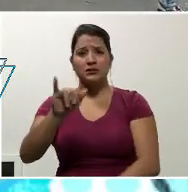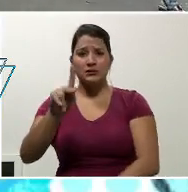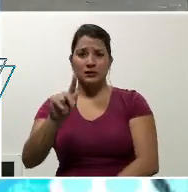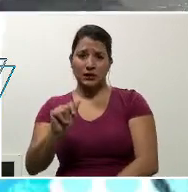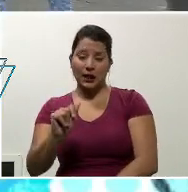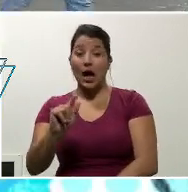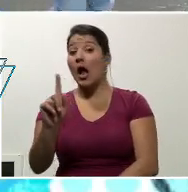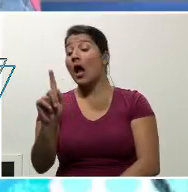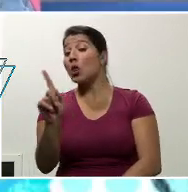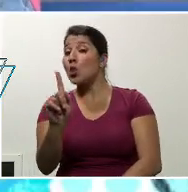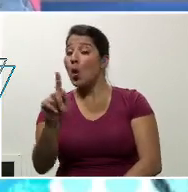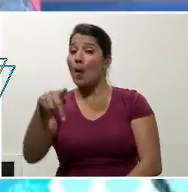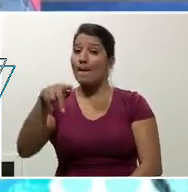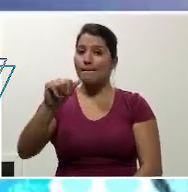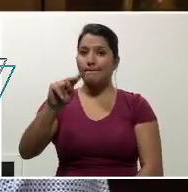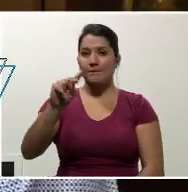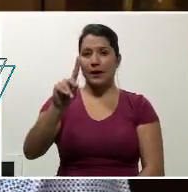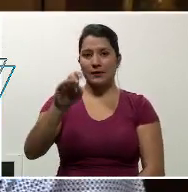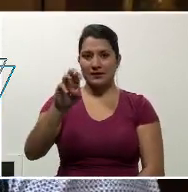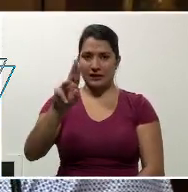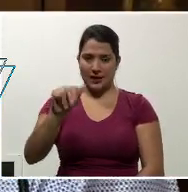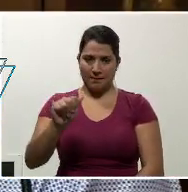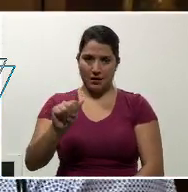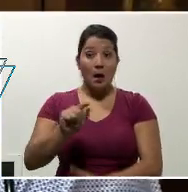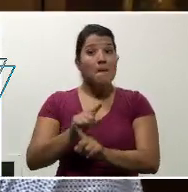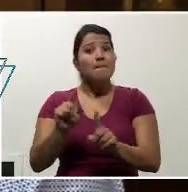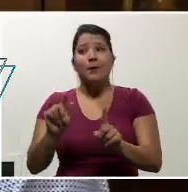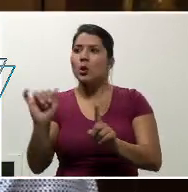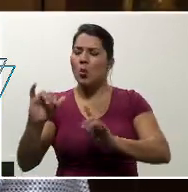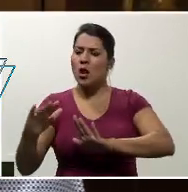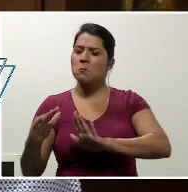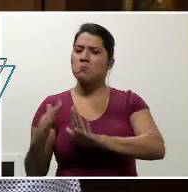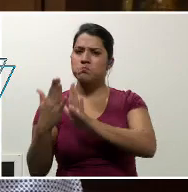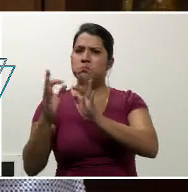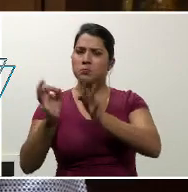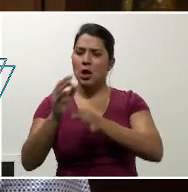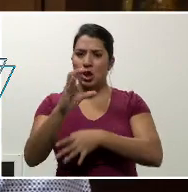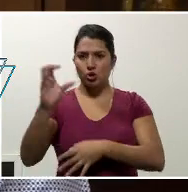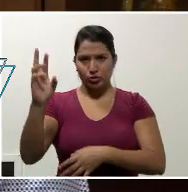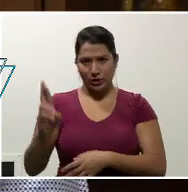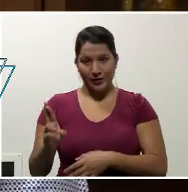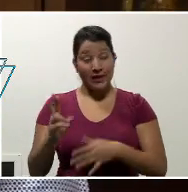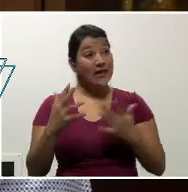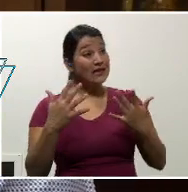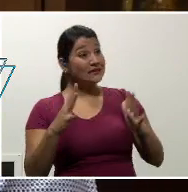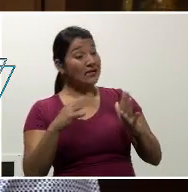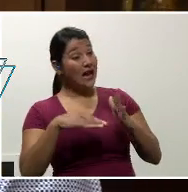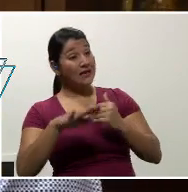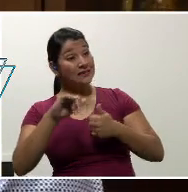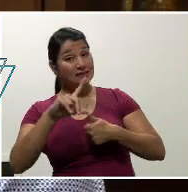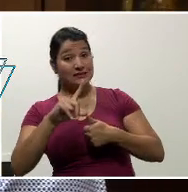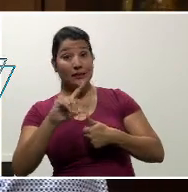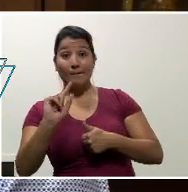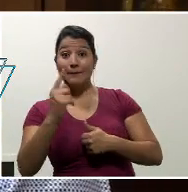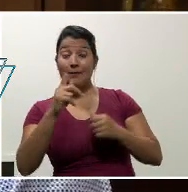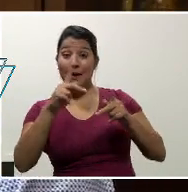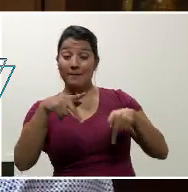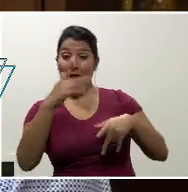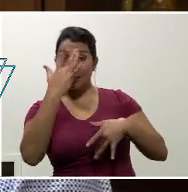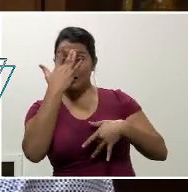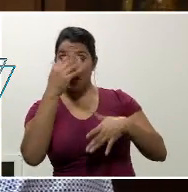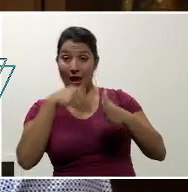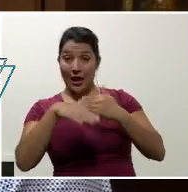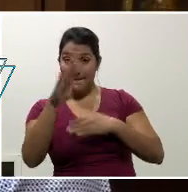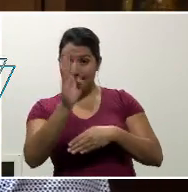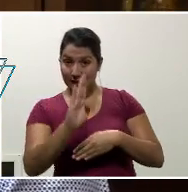pandemia. Don Marco, ahora, ya en Latinoamérica está el primer caso registrado, que es en Brasil. Sabemos que en Estados Unidos hay